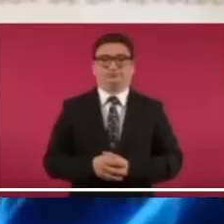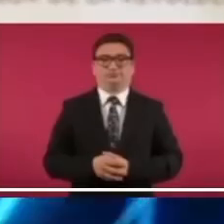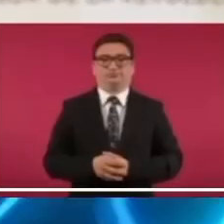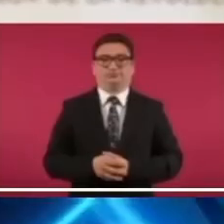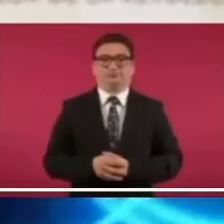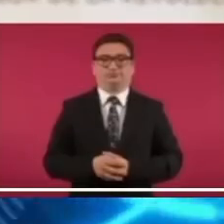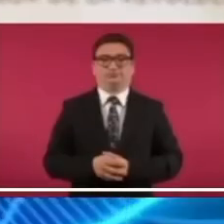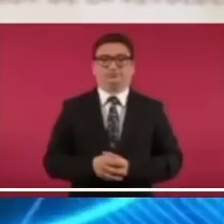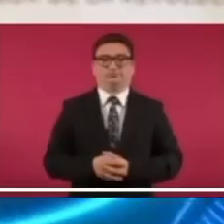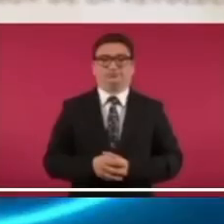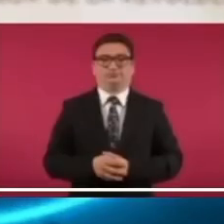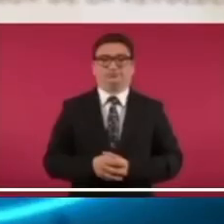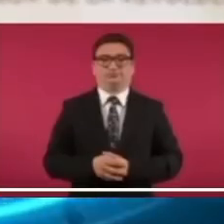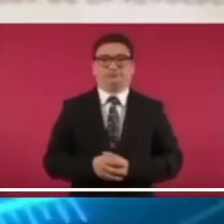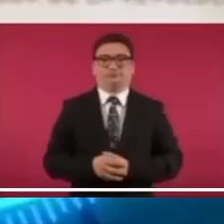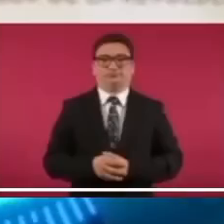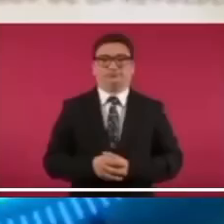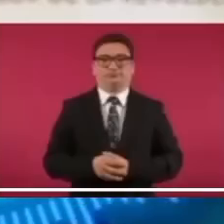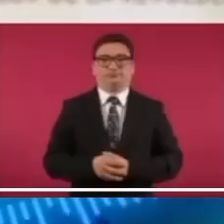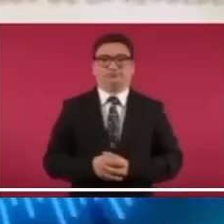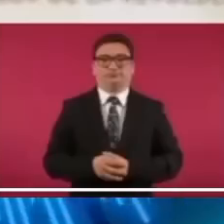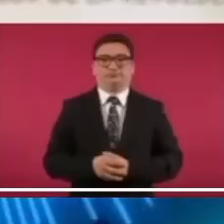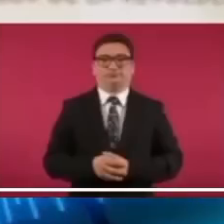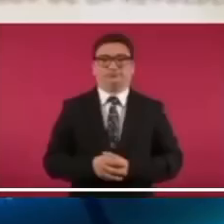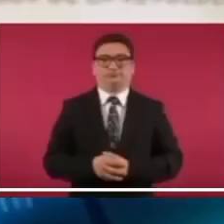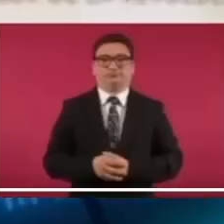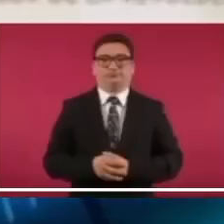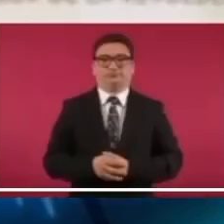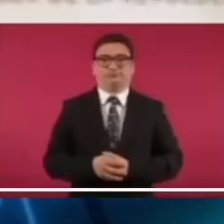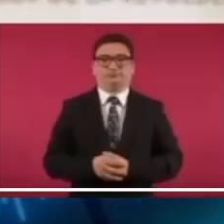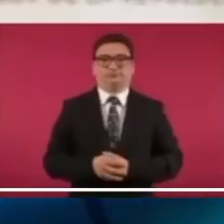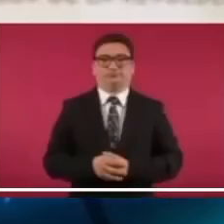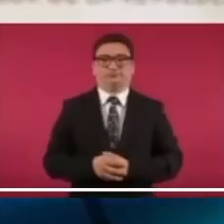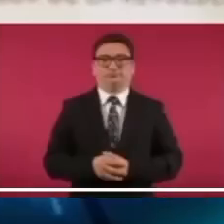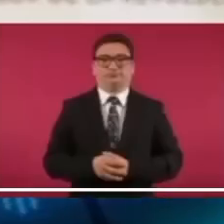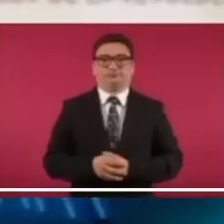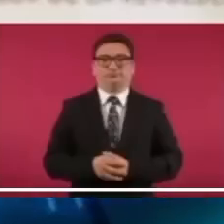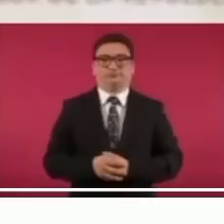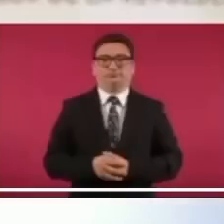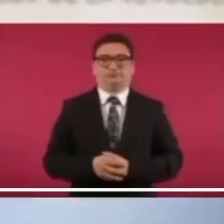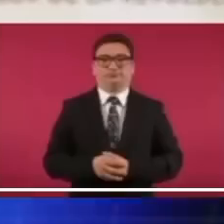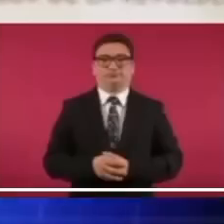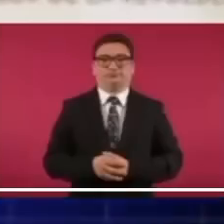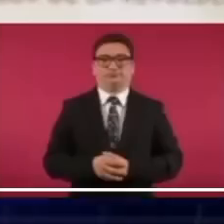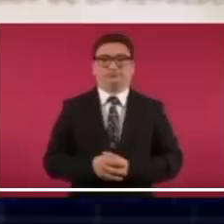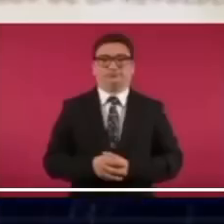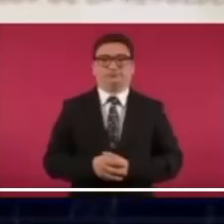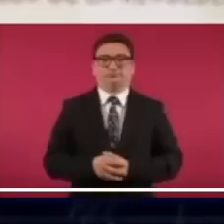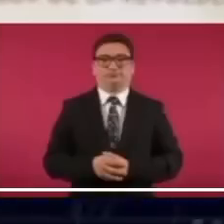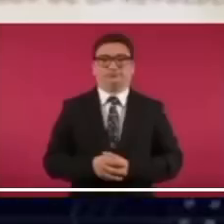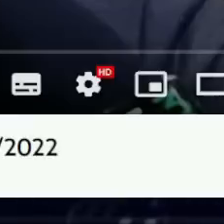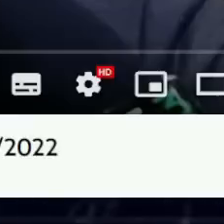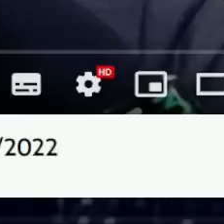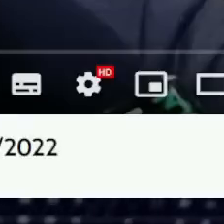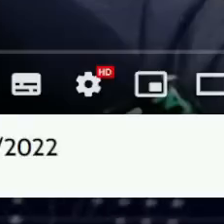prácticamente todo en cuanto a los temas, a las reformas de las Fuerzas Armadas y la Guardia Nacional. una